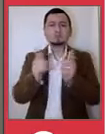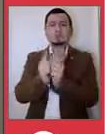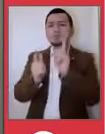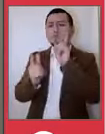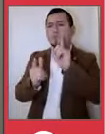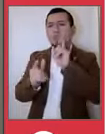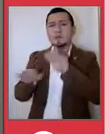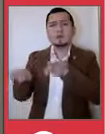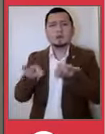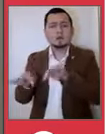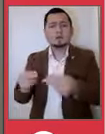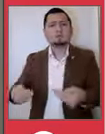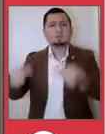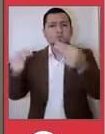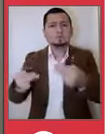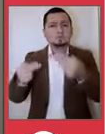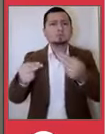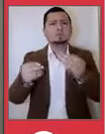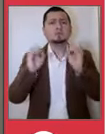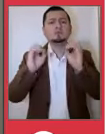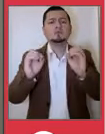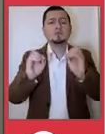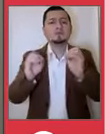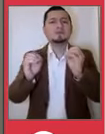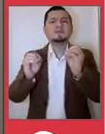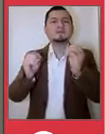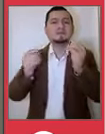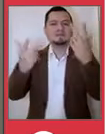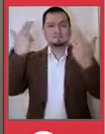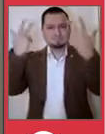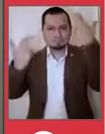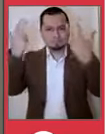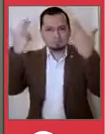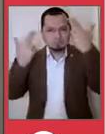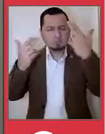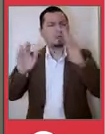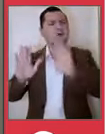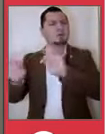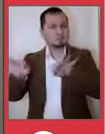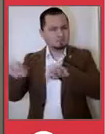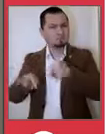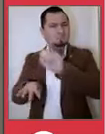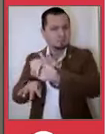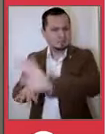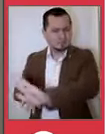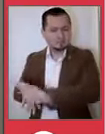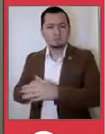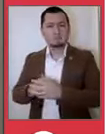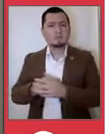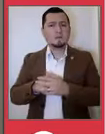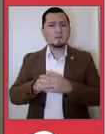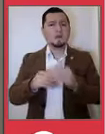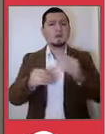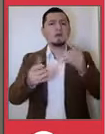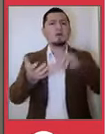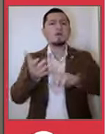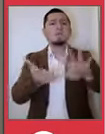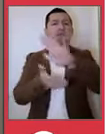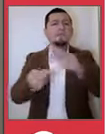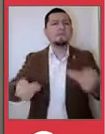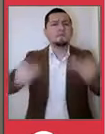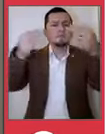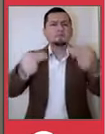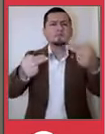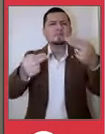que han armado un negocio en una estética o lo que sea podrán trabajar los comercios barriales podrán